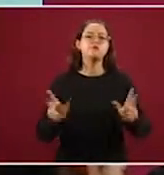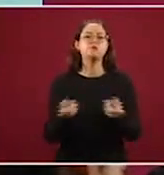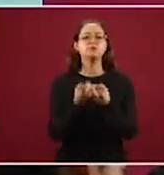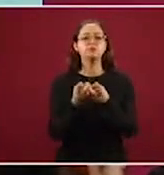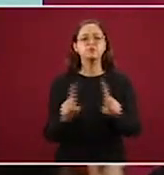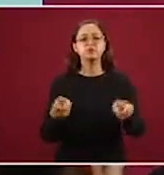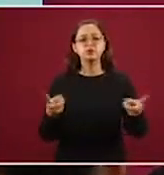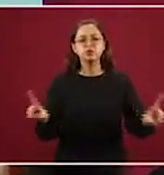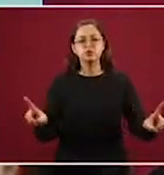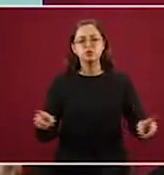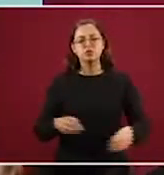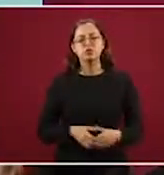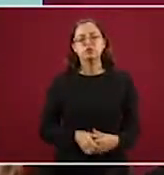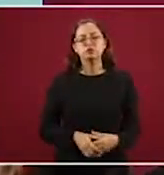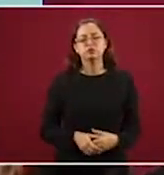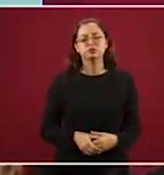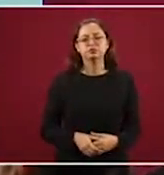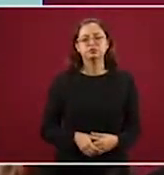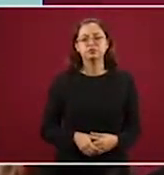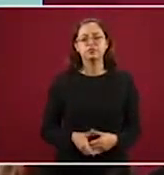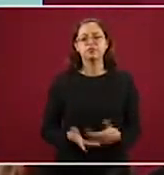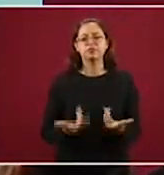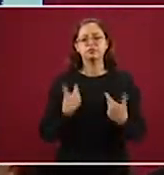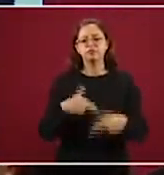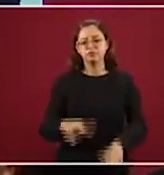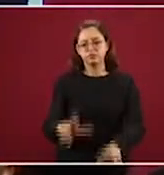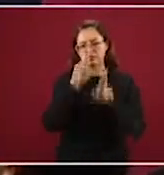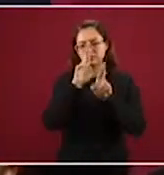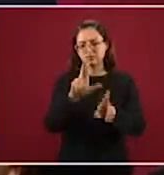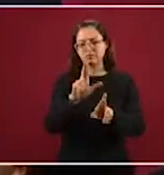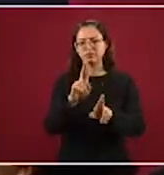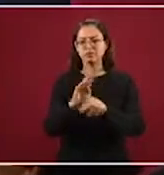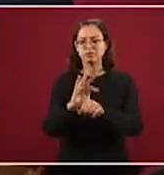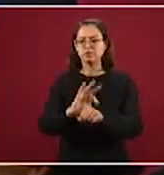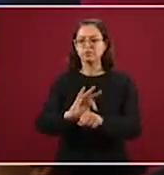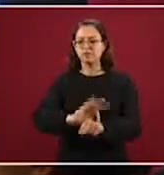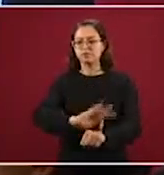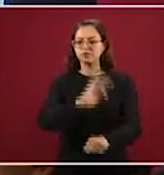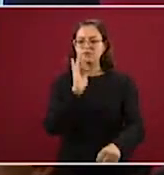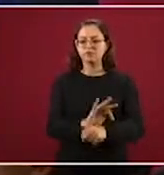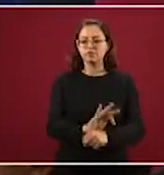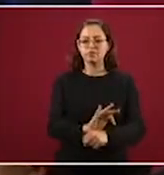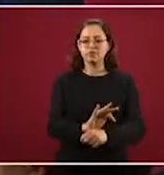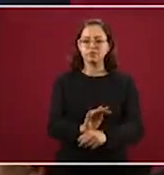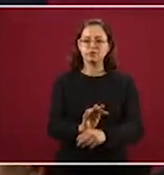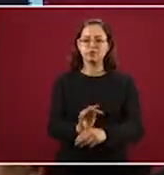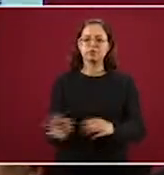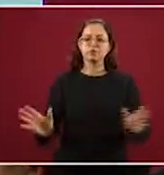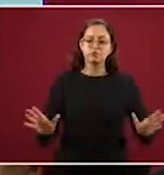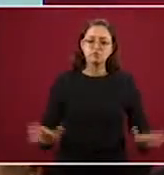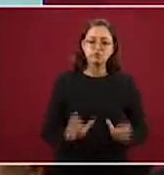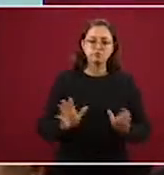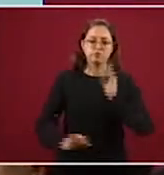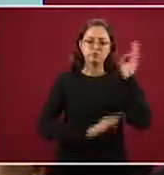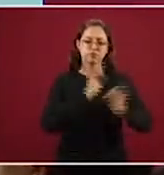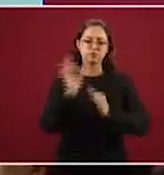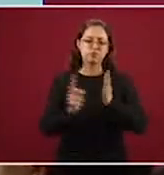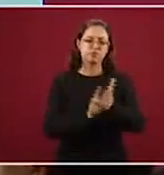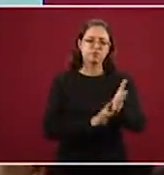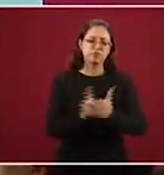el respeto, la protección y promoción de los